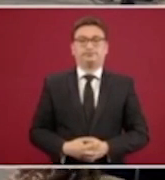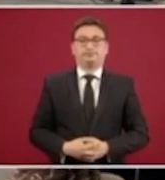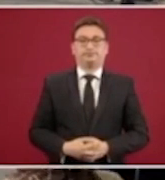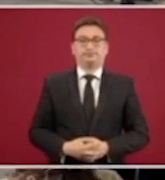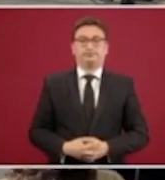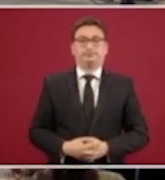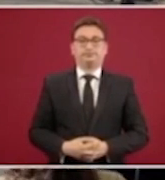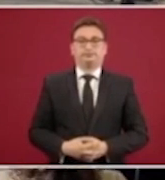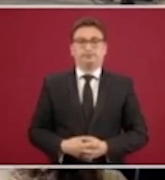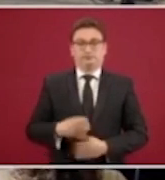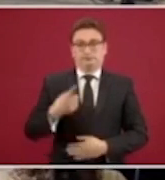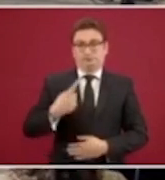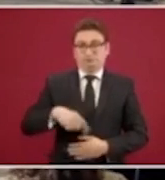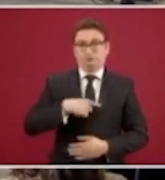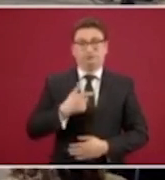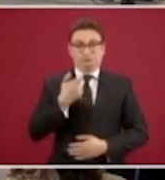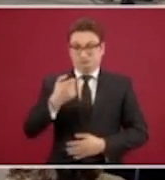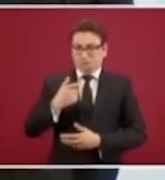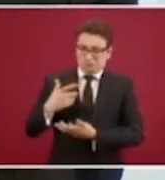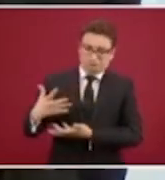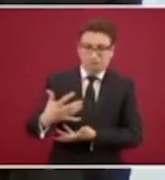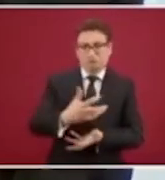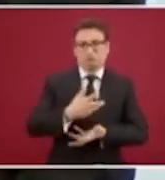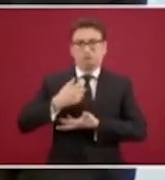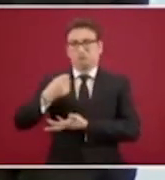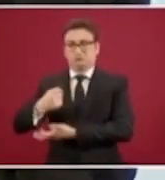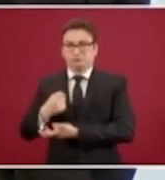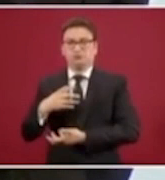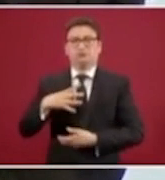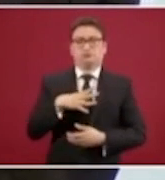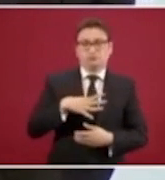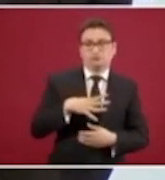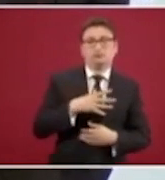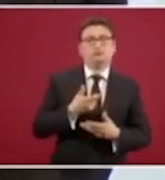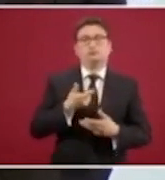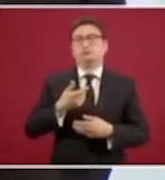juntando recursos de fondos, de fideicomisos,